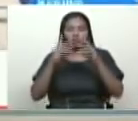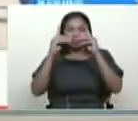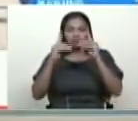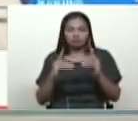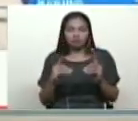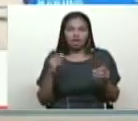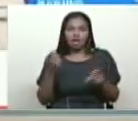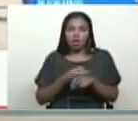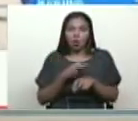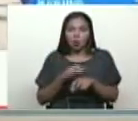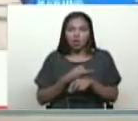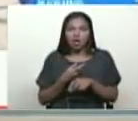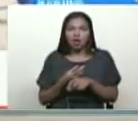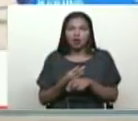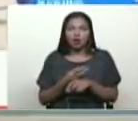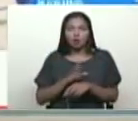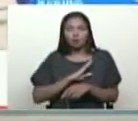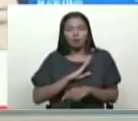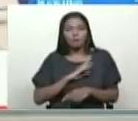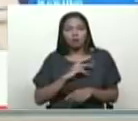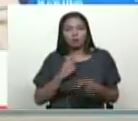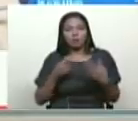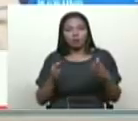y gobierno y autogobierno popular.